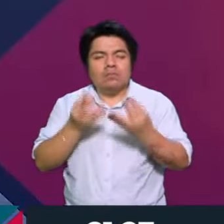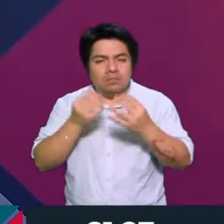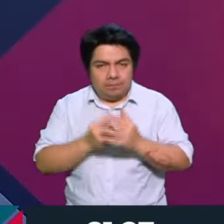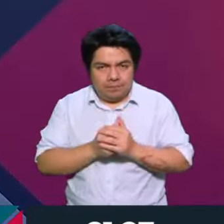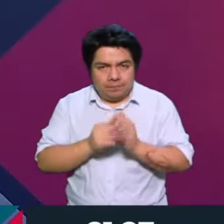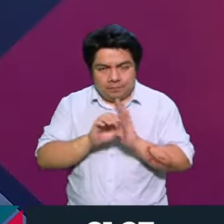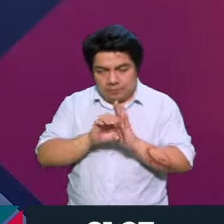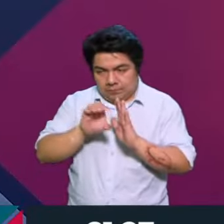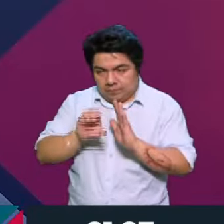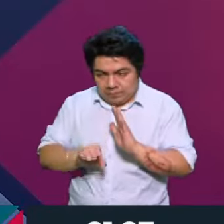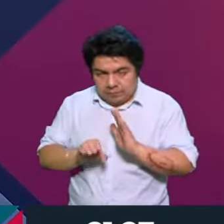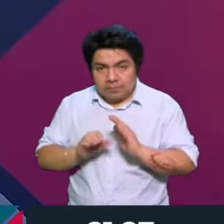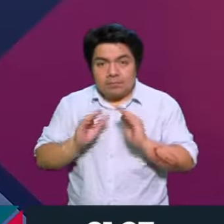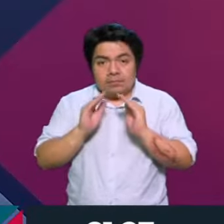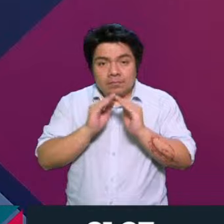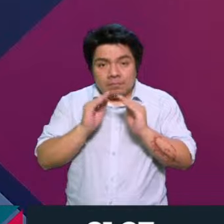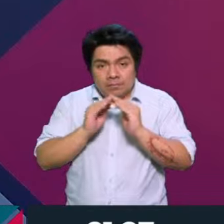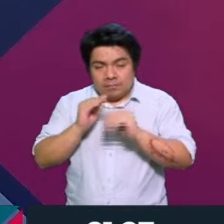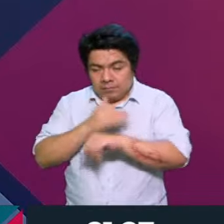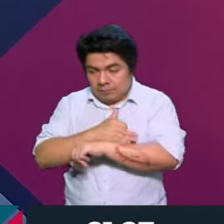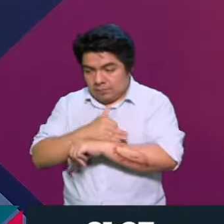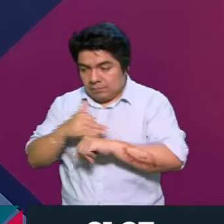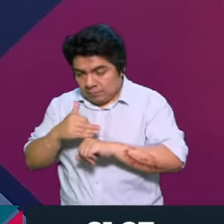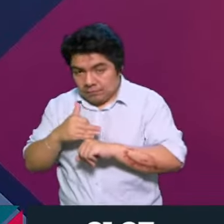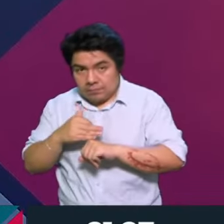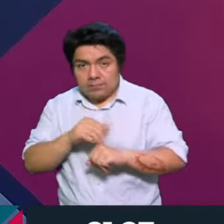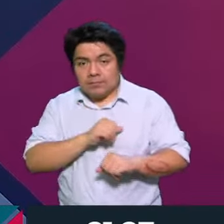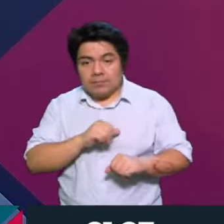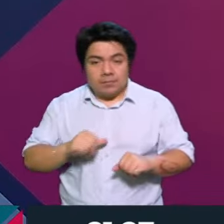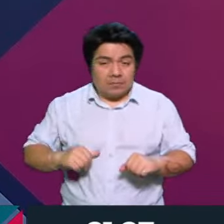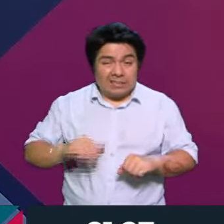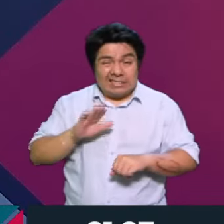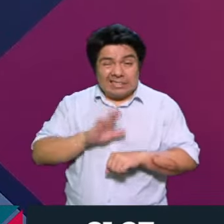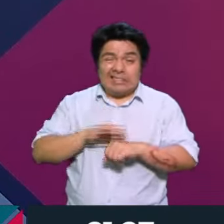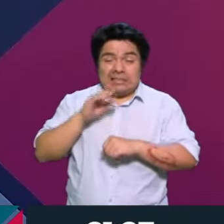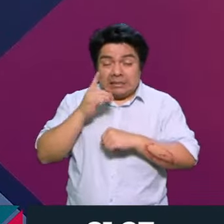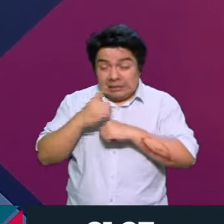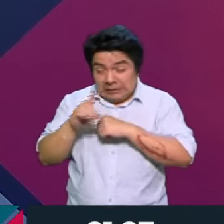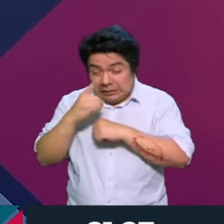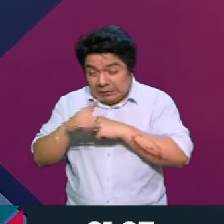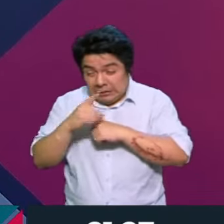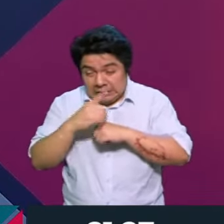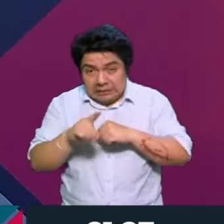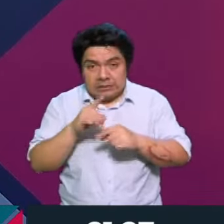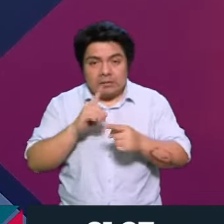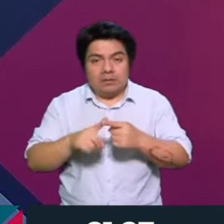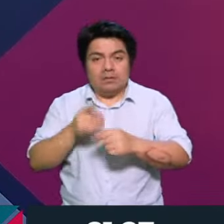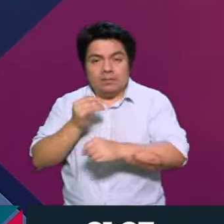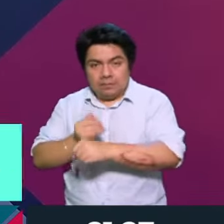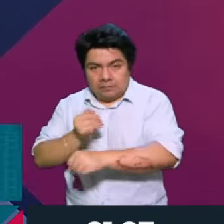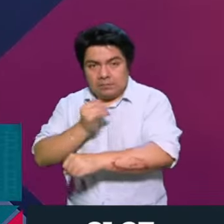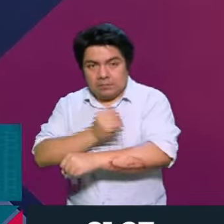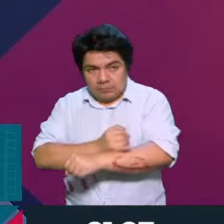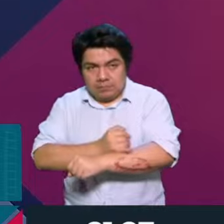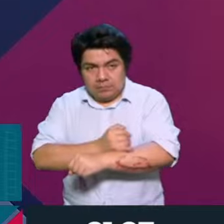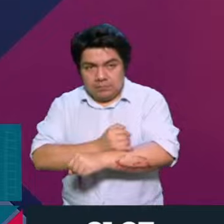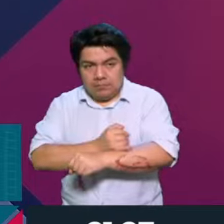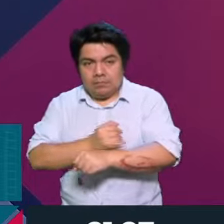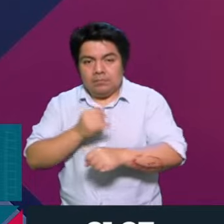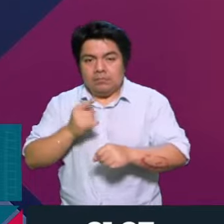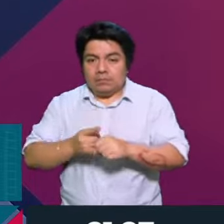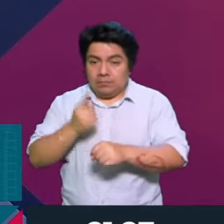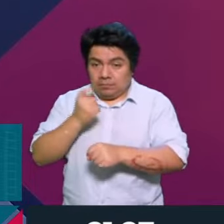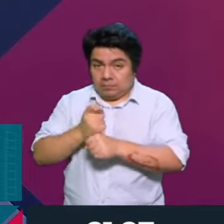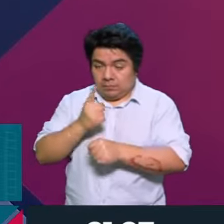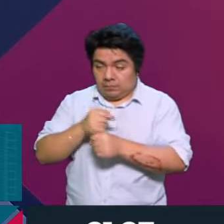ejemplo, en la vivienda unifamiliar, las alcaldías más afectadas fue Iztapalapa, por primer lugar, que además